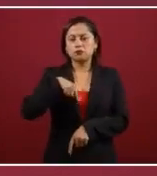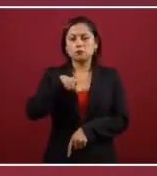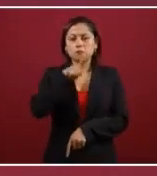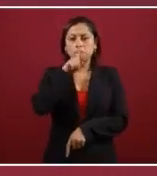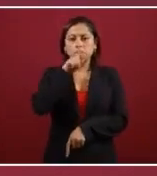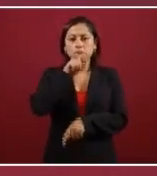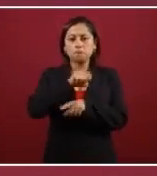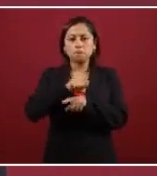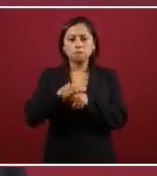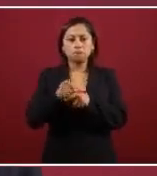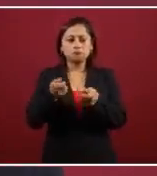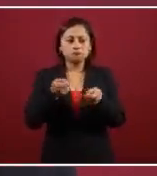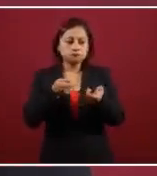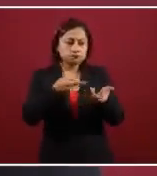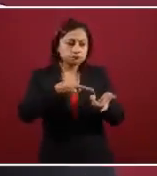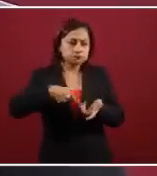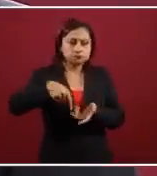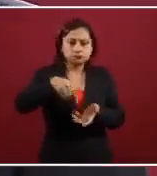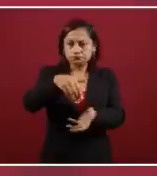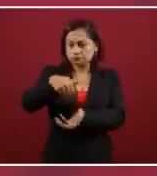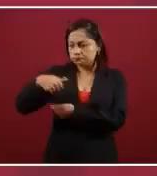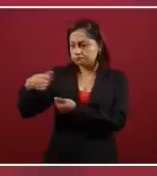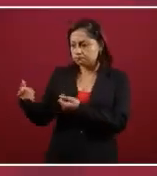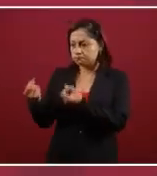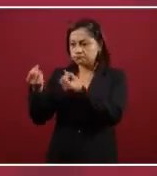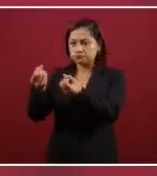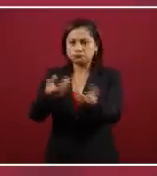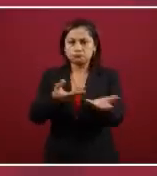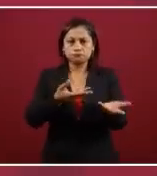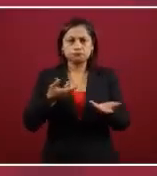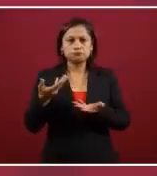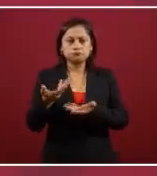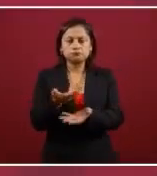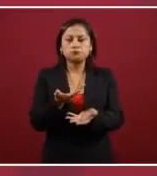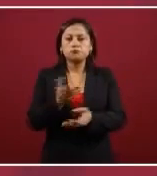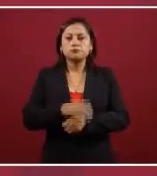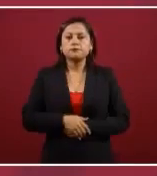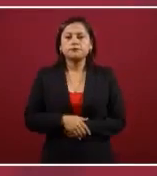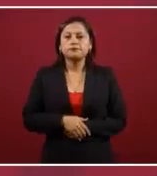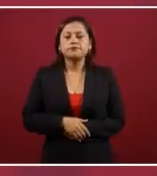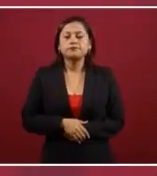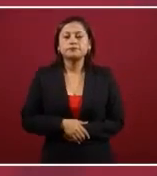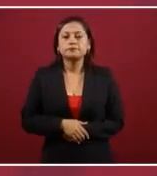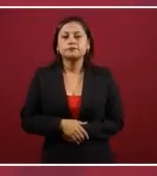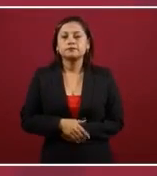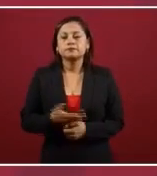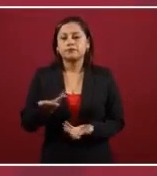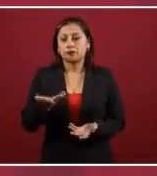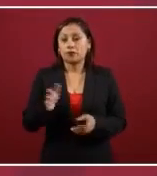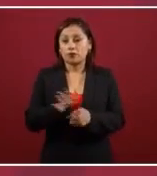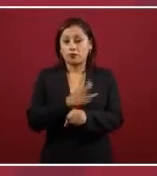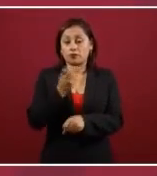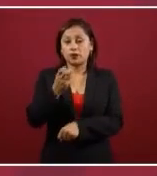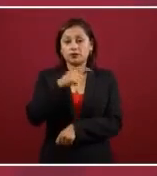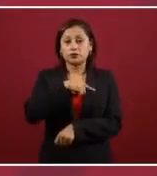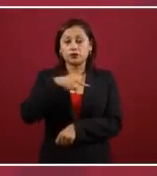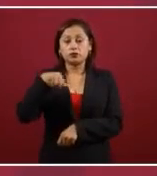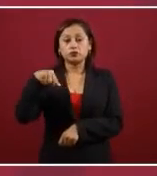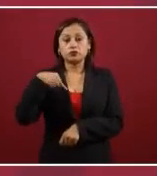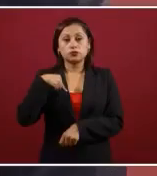simplemente administradores de los dineros del pueblo, y tenemos que actuar